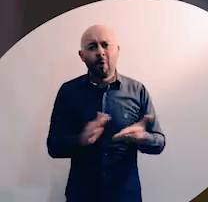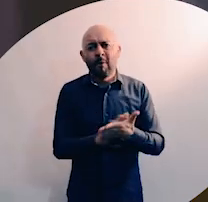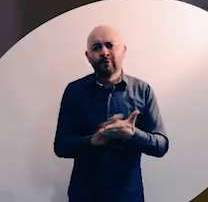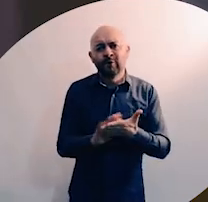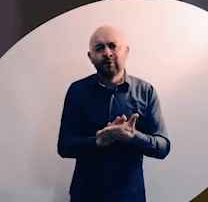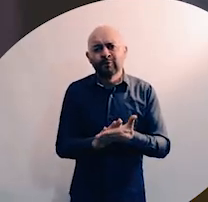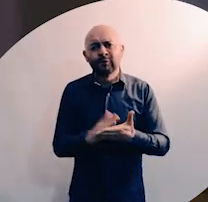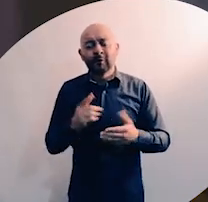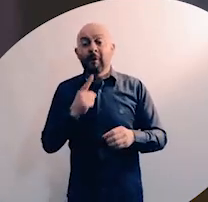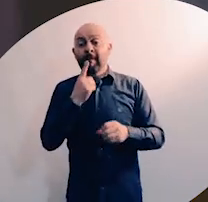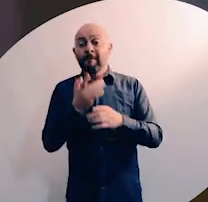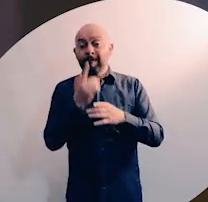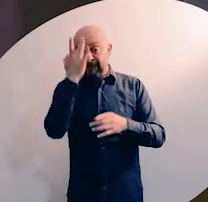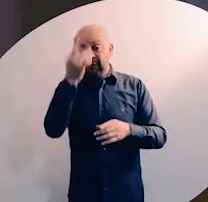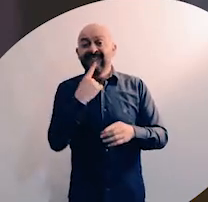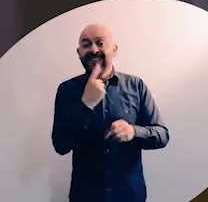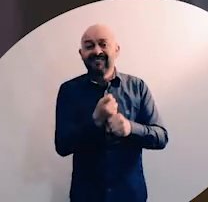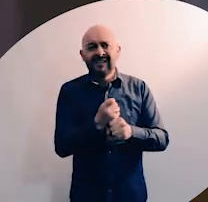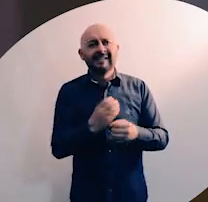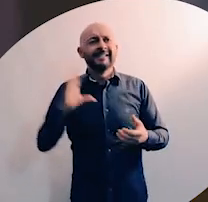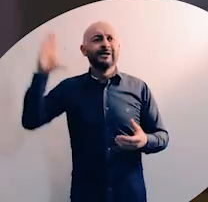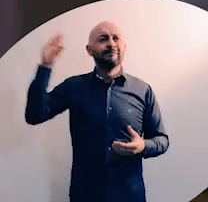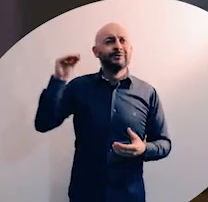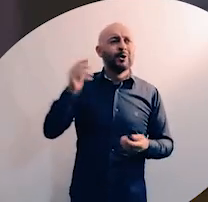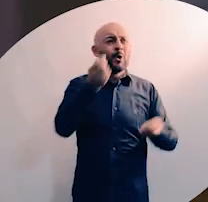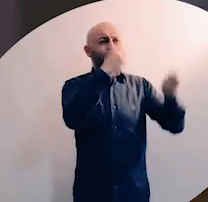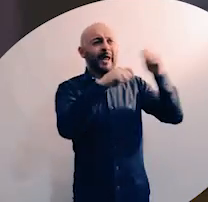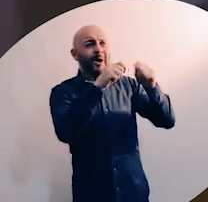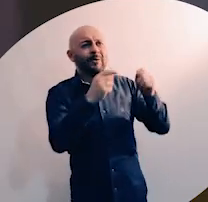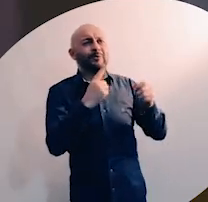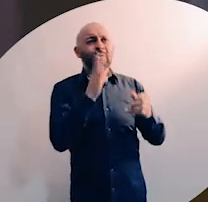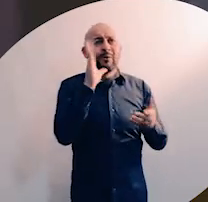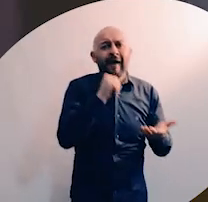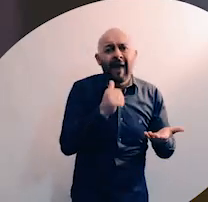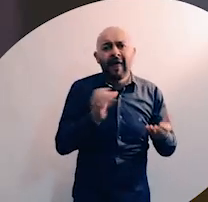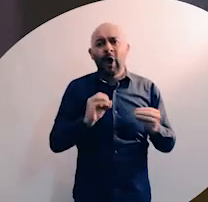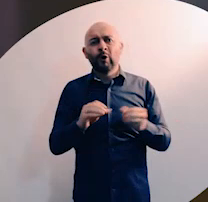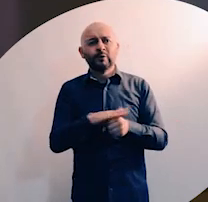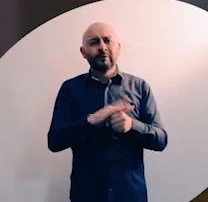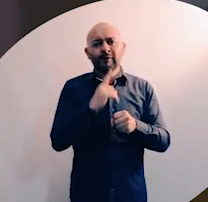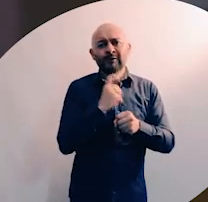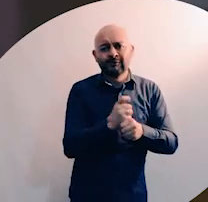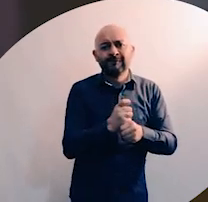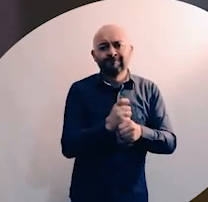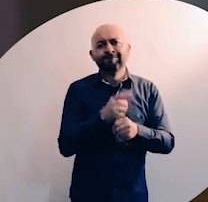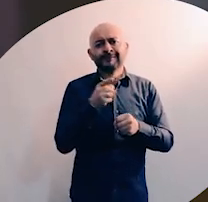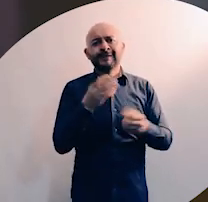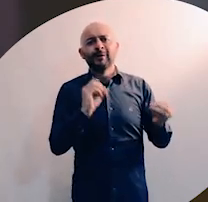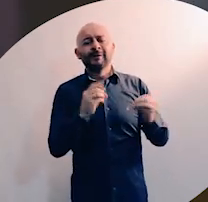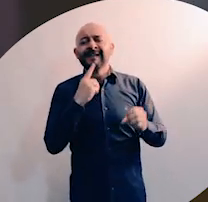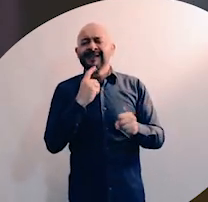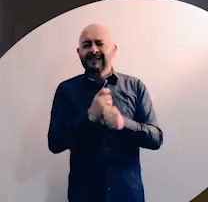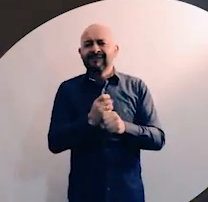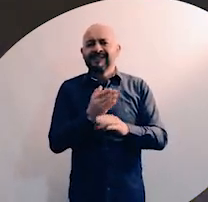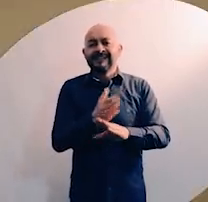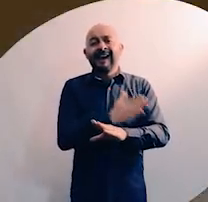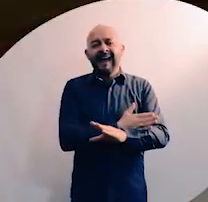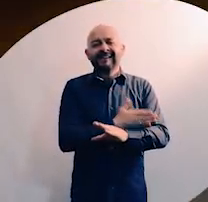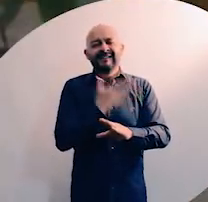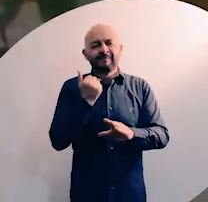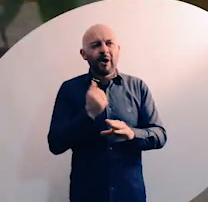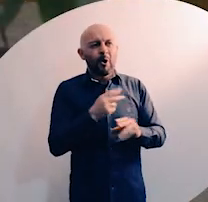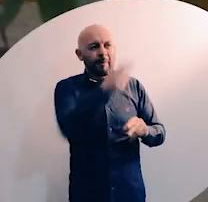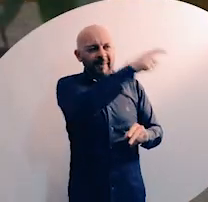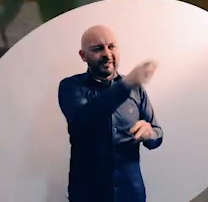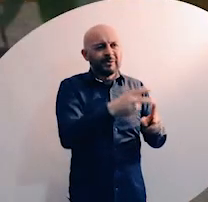sea que haya sucedido con nuestra fuente de ingreso, bien sea nuestro salario, bien sea nuestro negocio, bien sea nuestras inversiones.